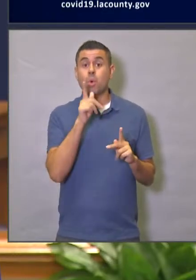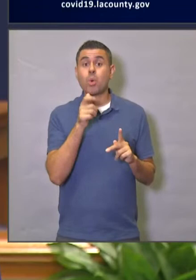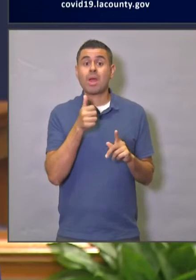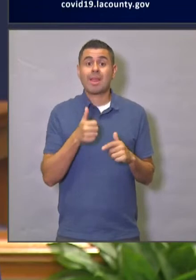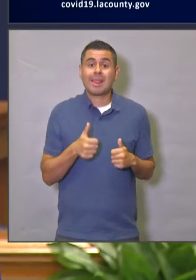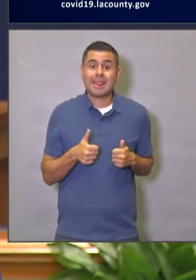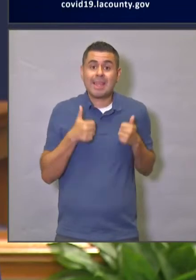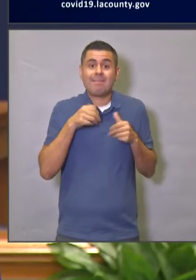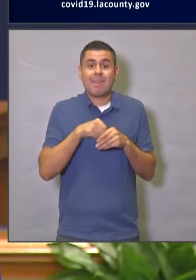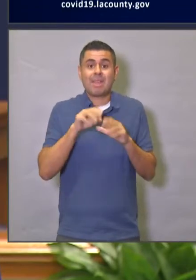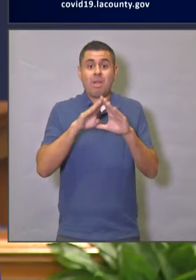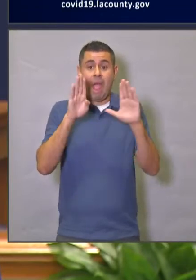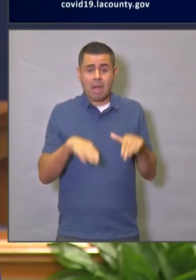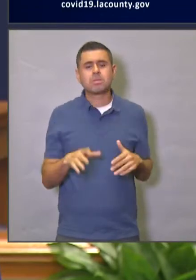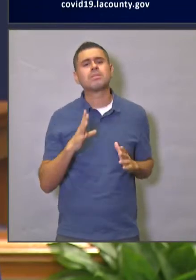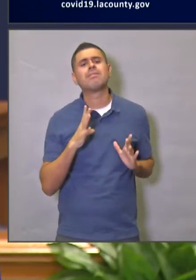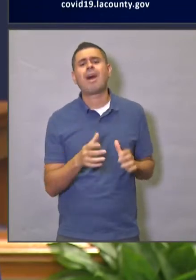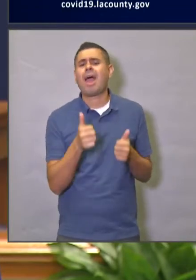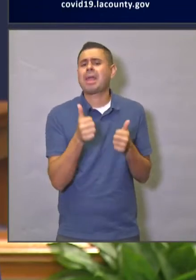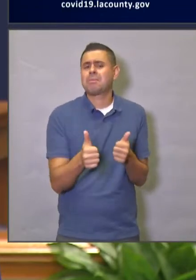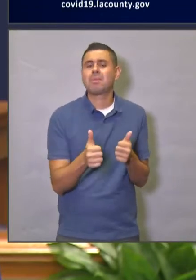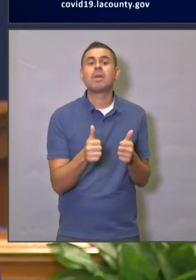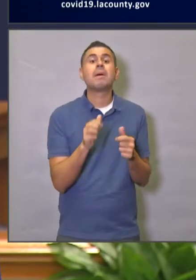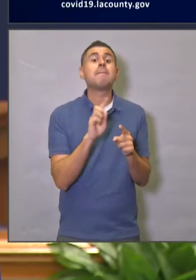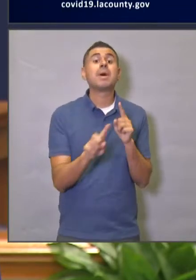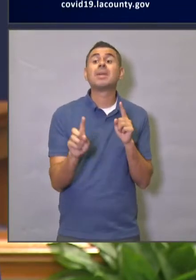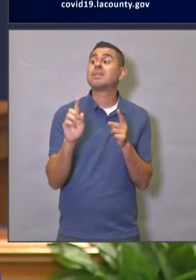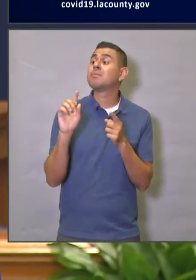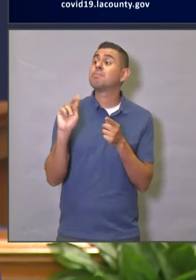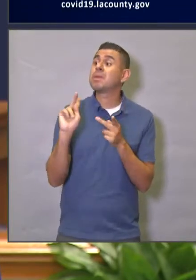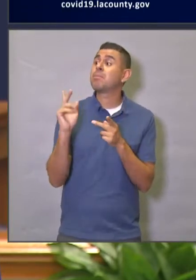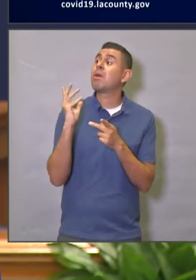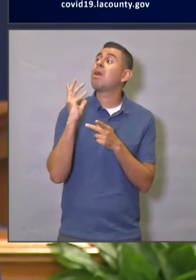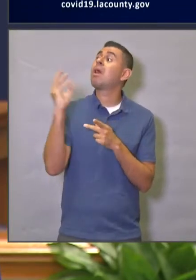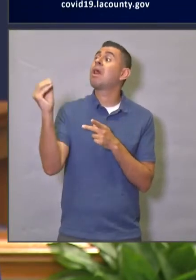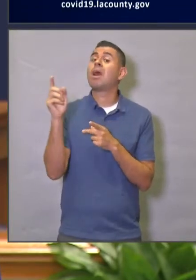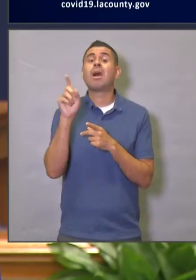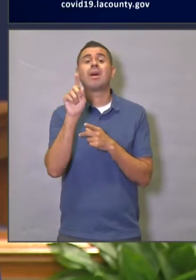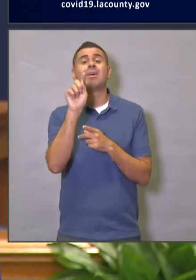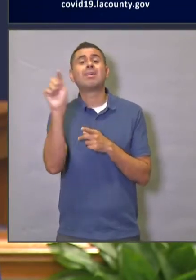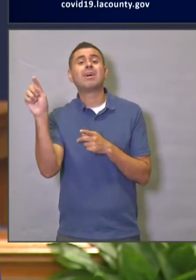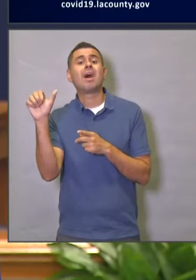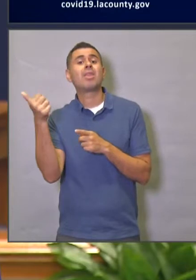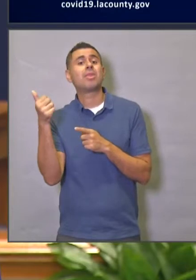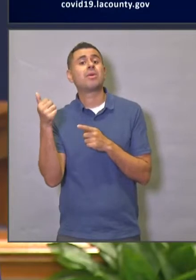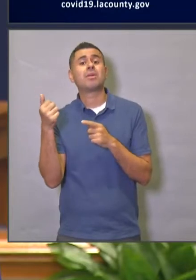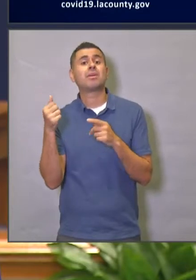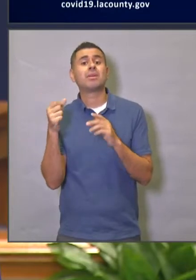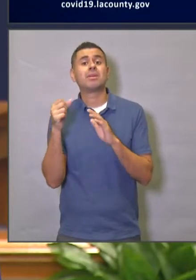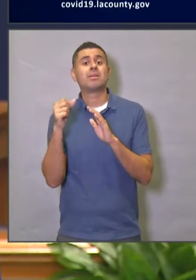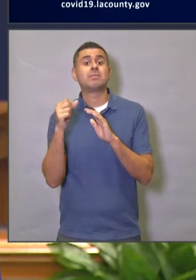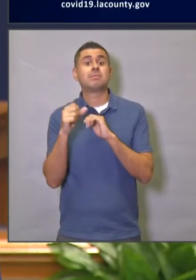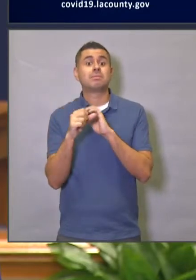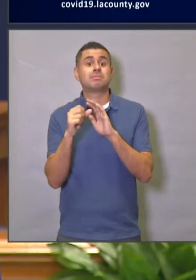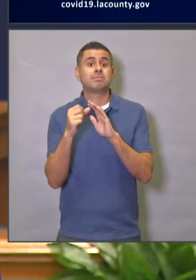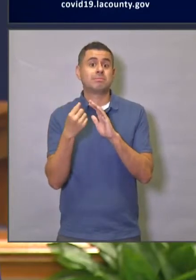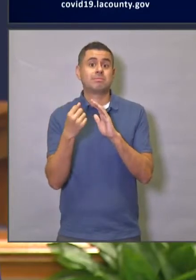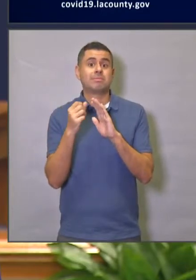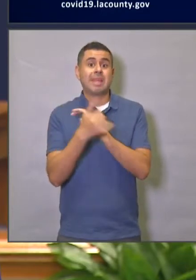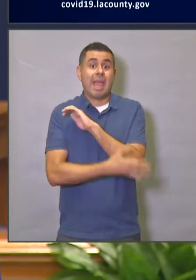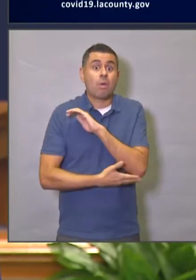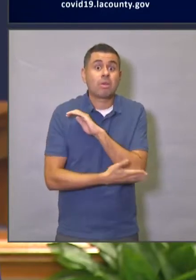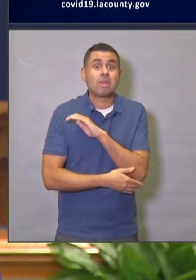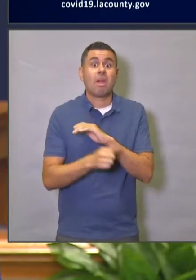y comunicarse por teléfono o video con sus amigos y familiares que estén en otras partes del condado o del